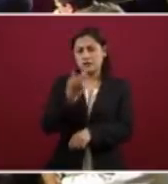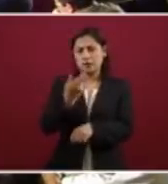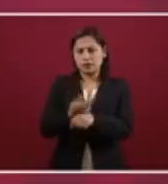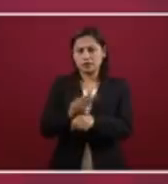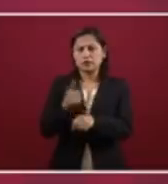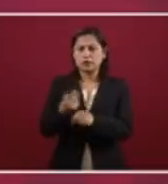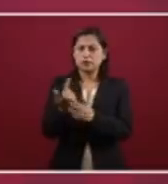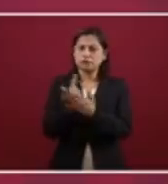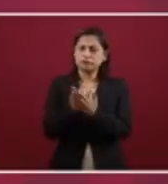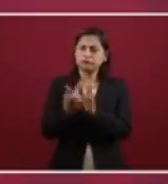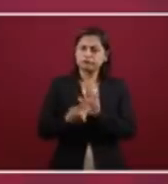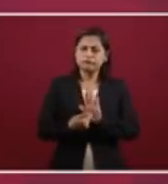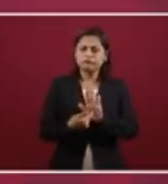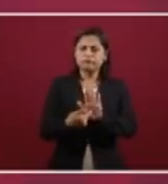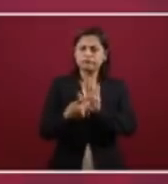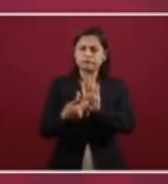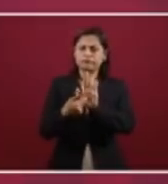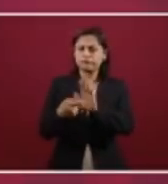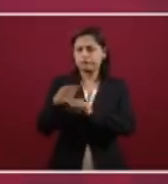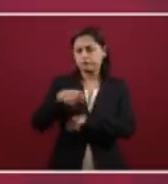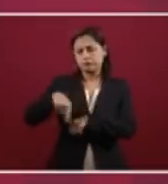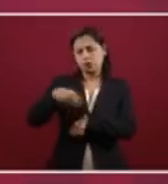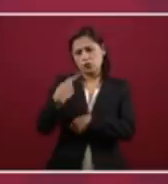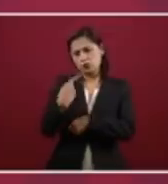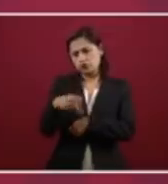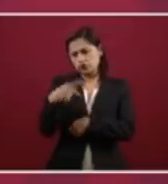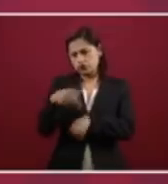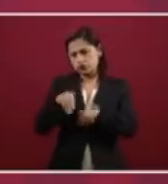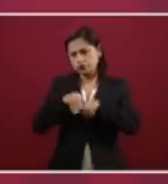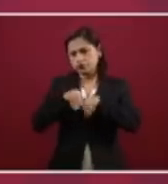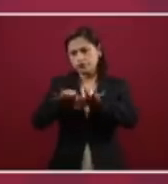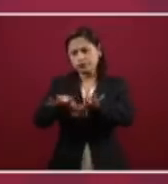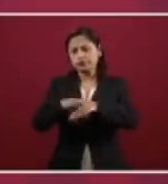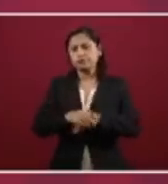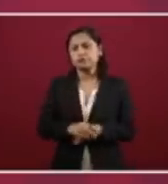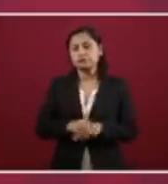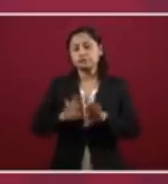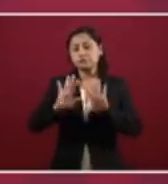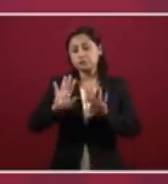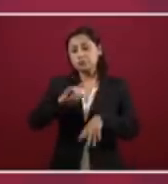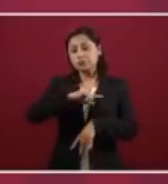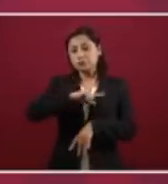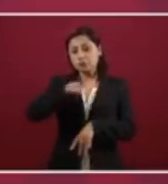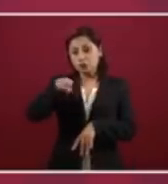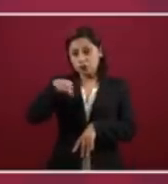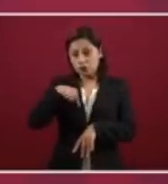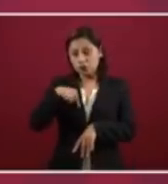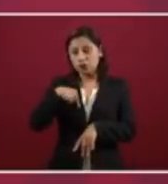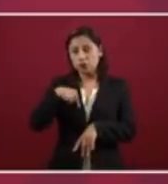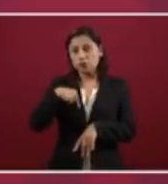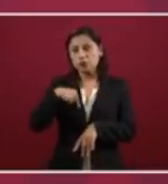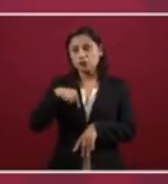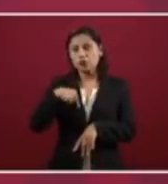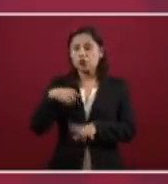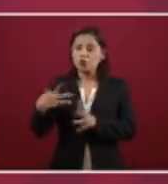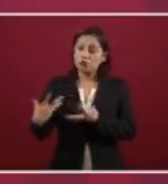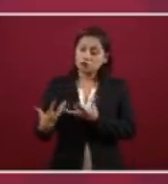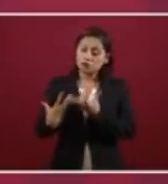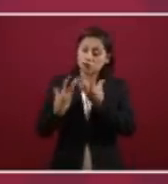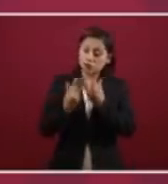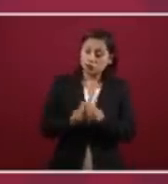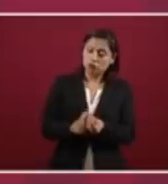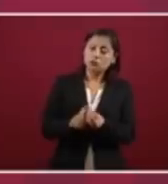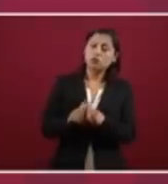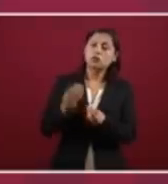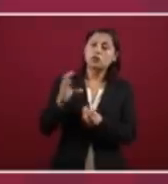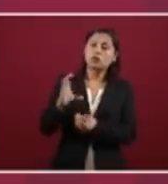control. Entonces, prácticamente nosotros hemos ya entregado en este caso a través de la Comisión Nacional de Vivienda, a